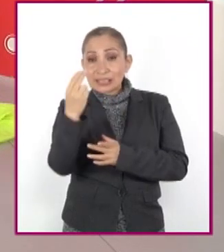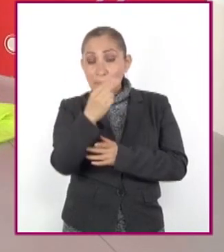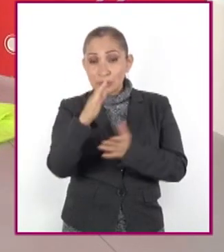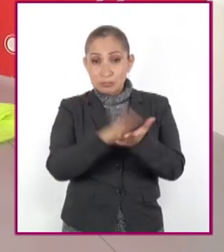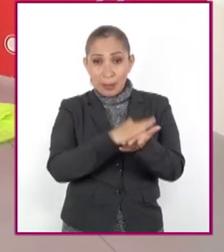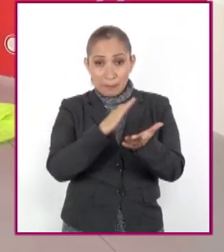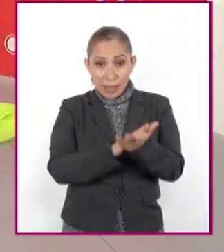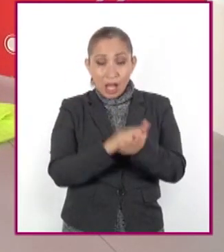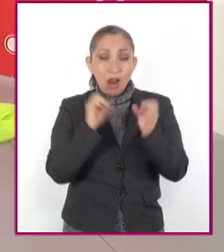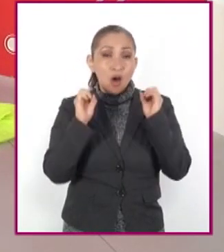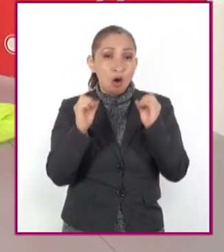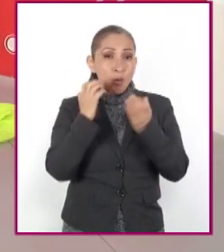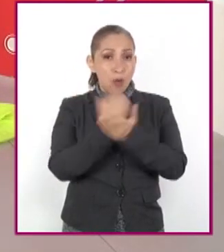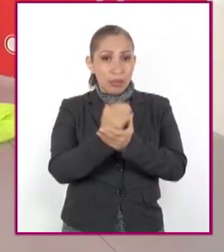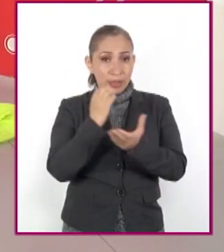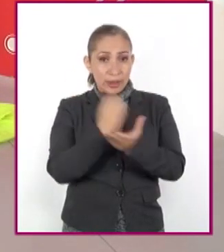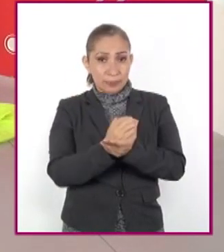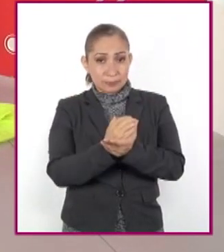cuaderno,